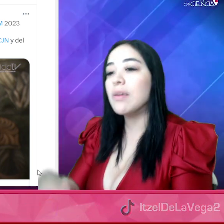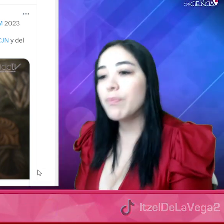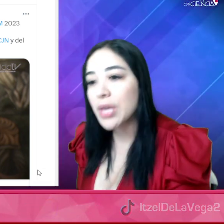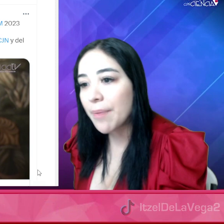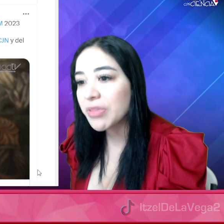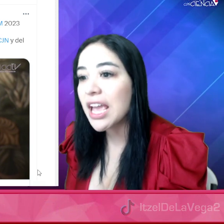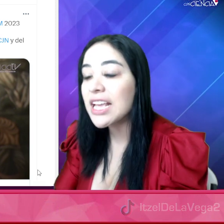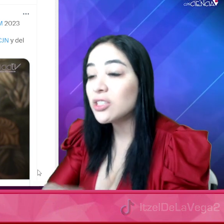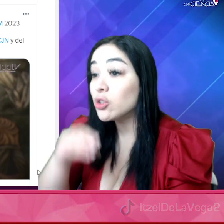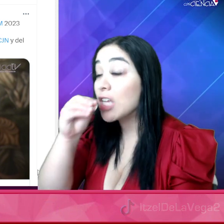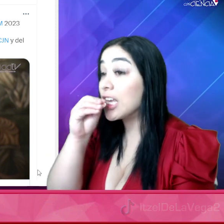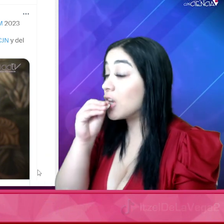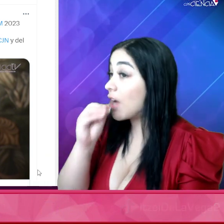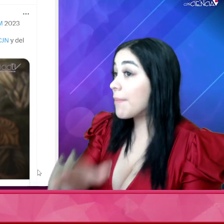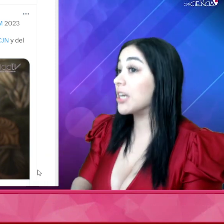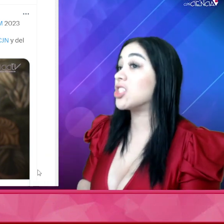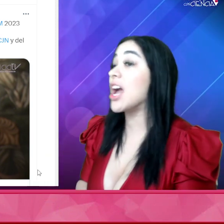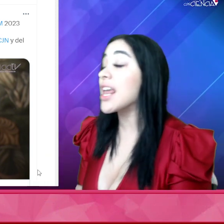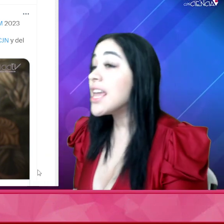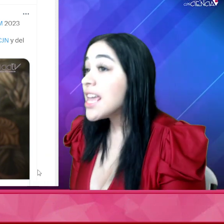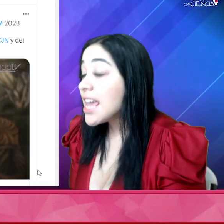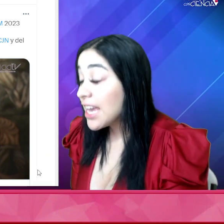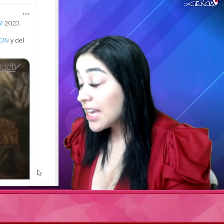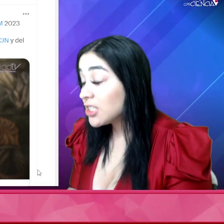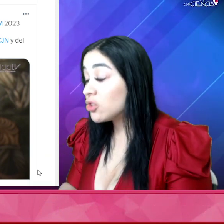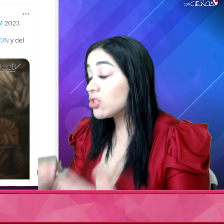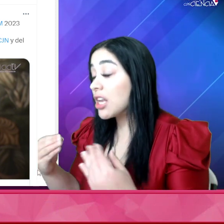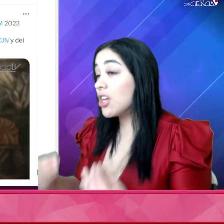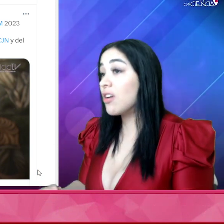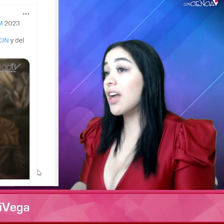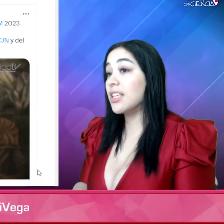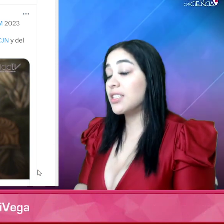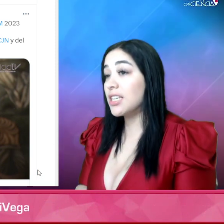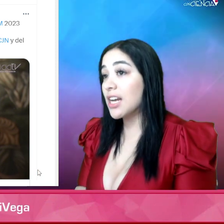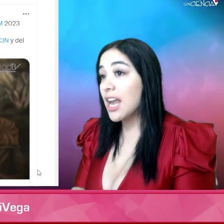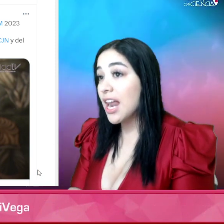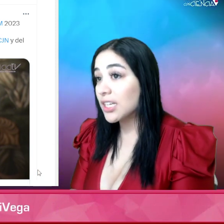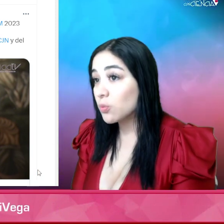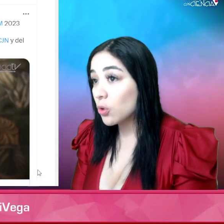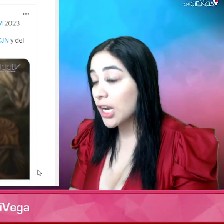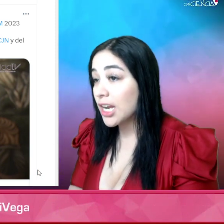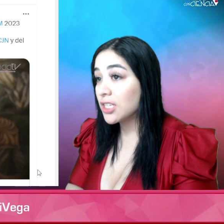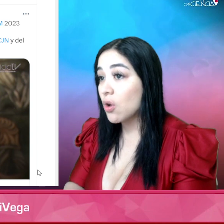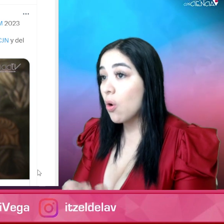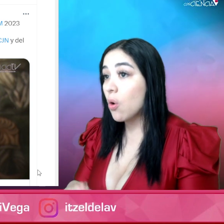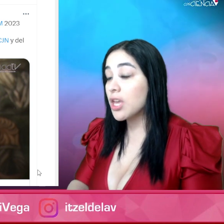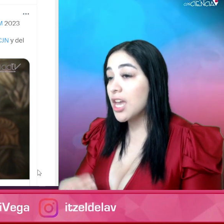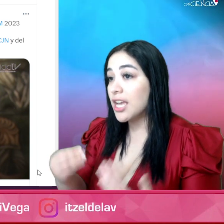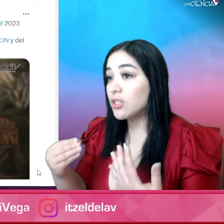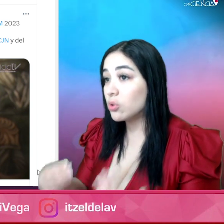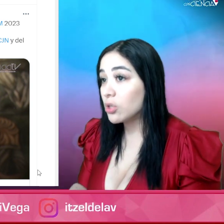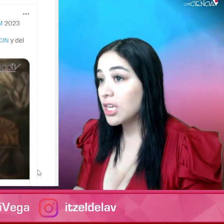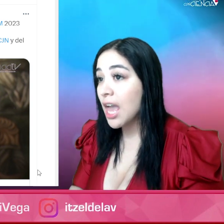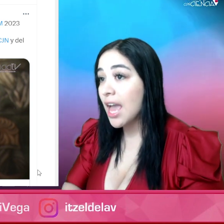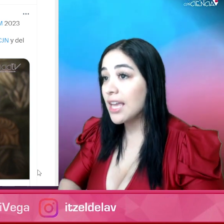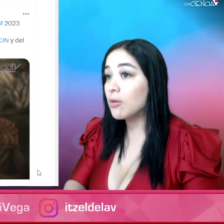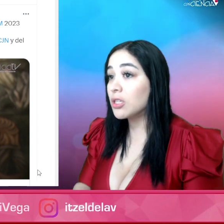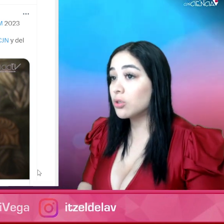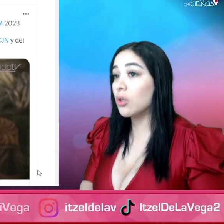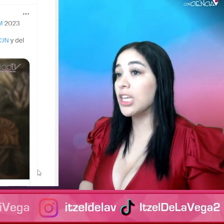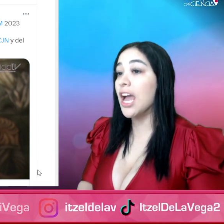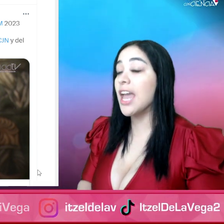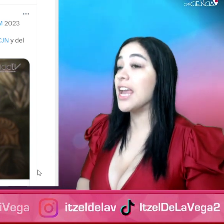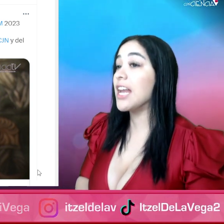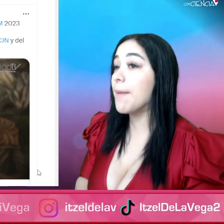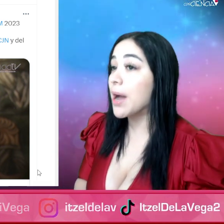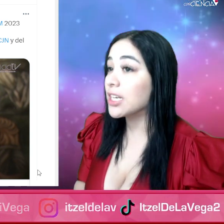una limpia. Estos salieron a marchar, estos salieron a decir las mujeres hoy en su día, en